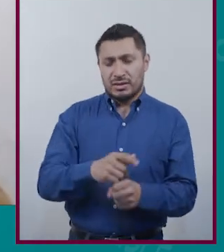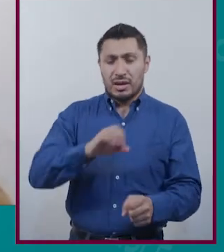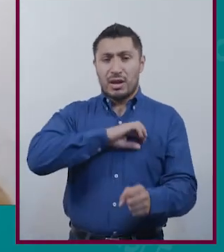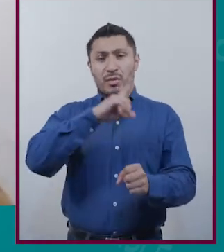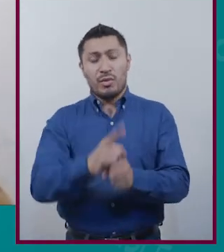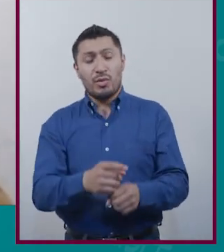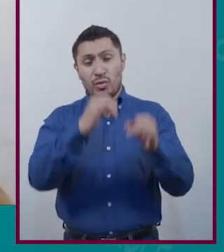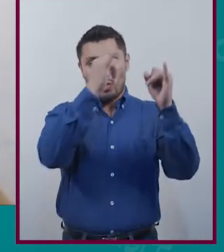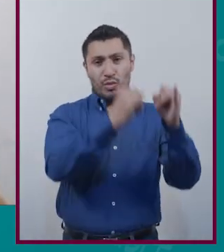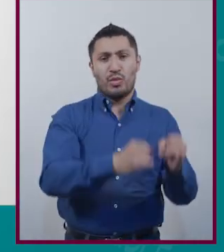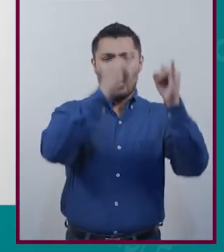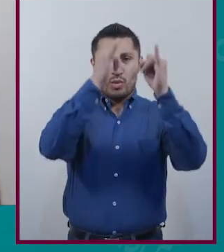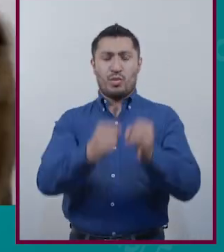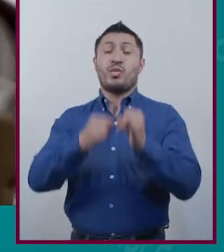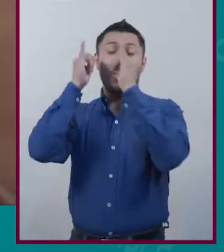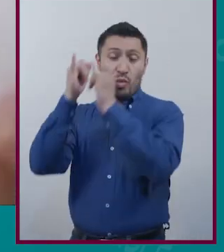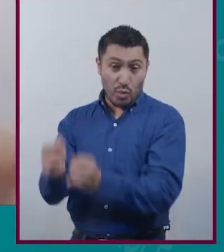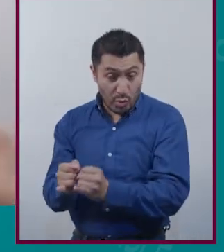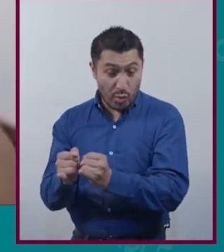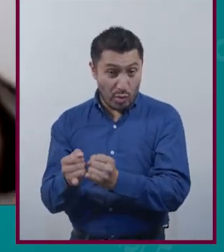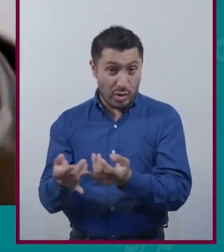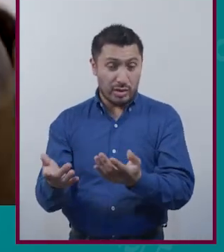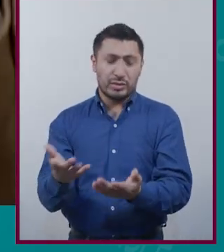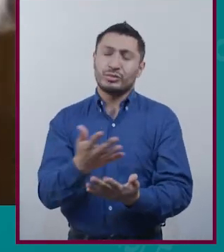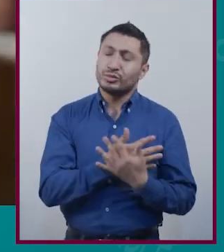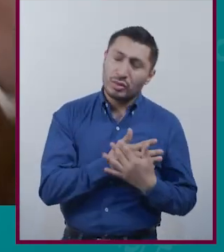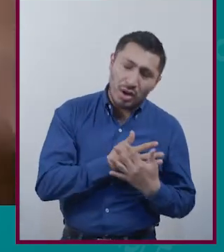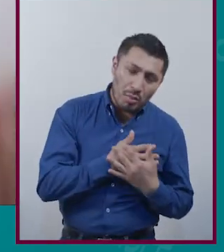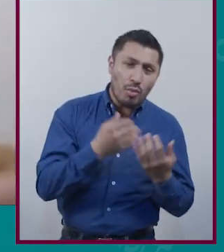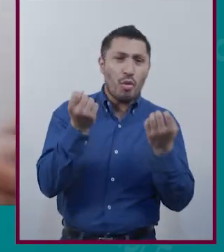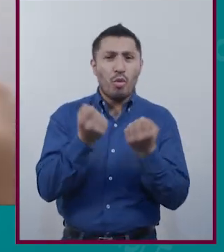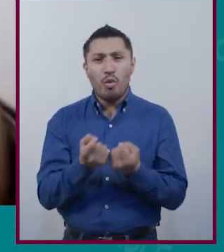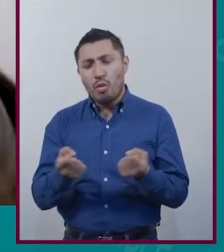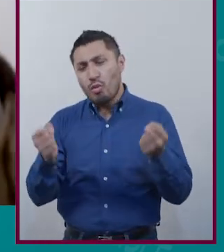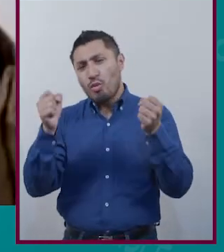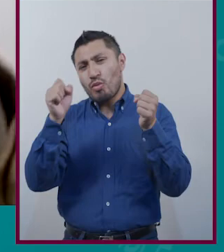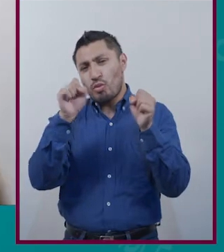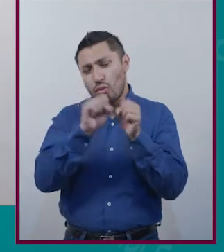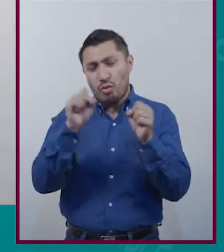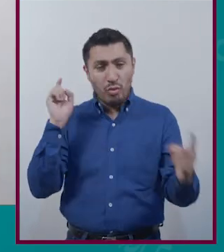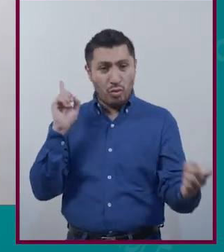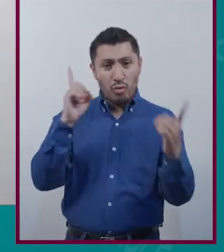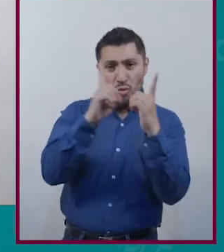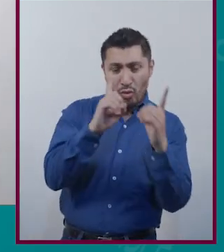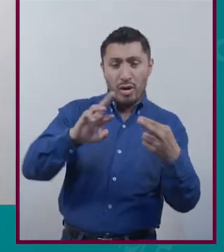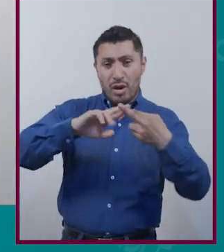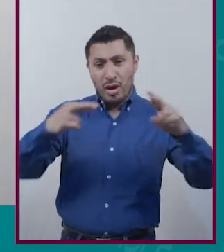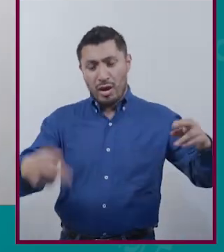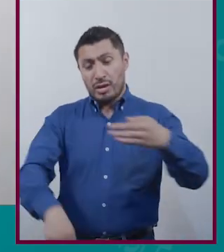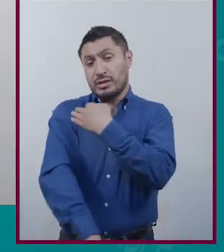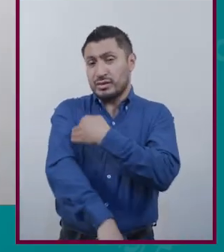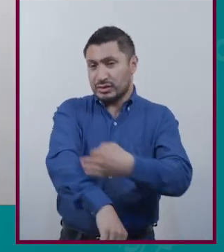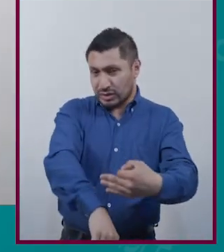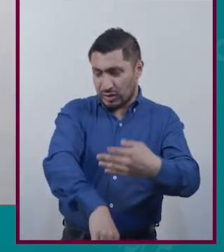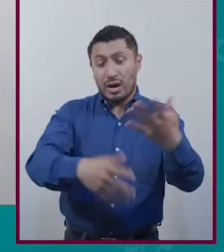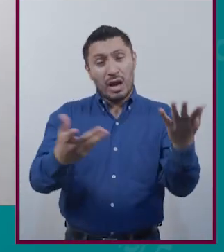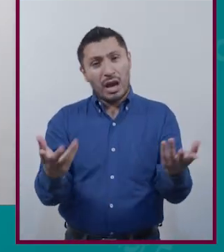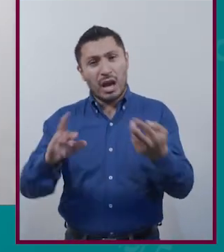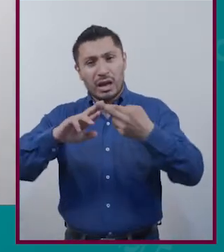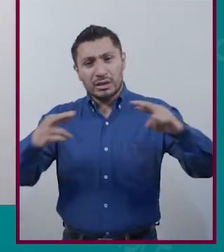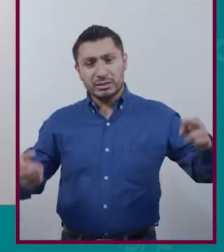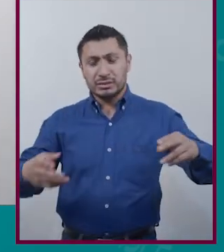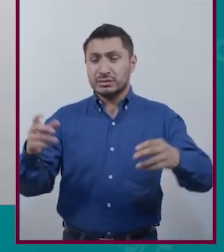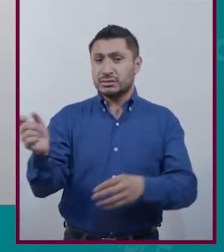posibilidades personales, de romance, de socialización, de relación familiar, de